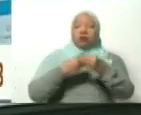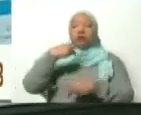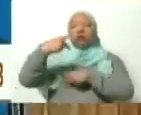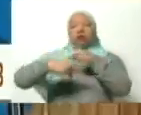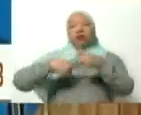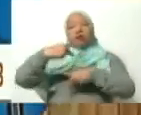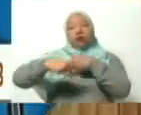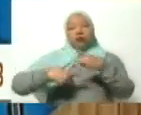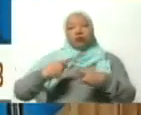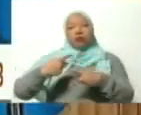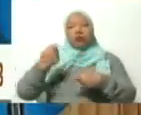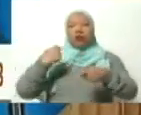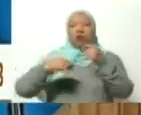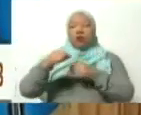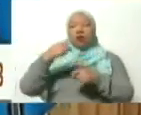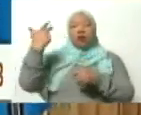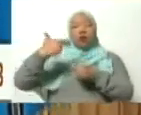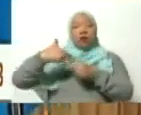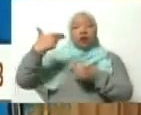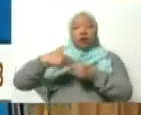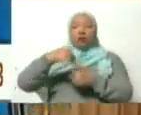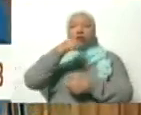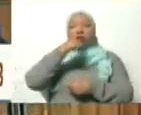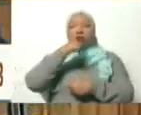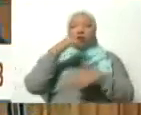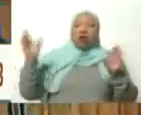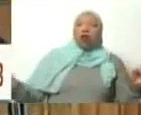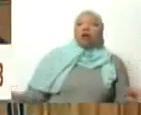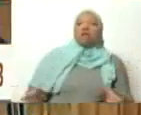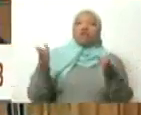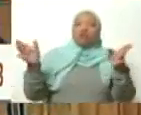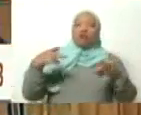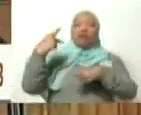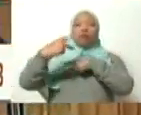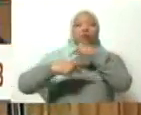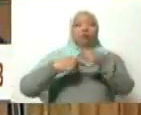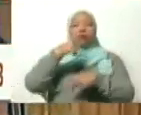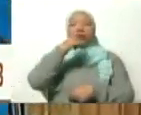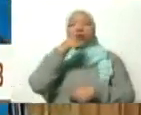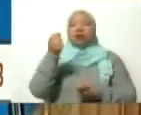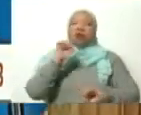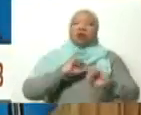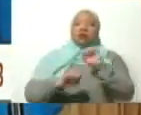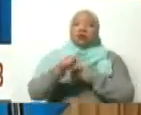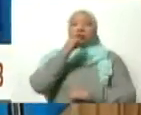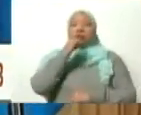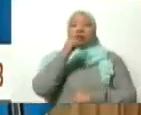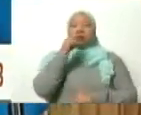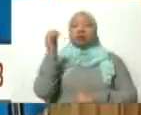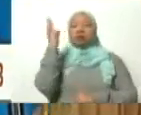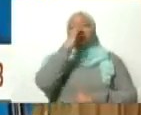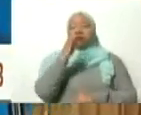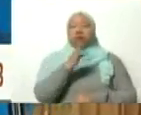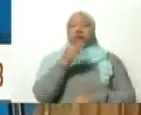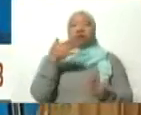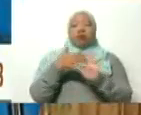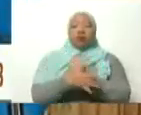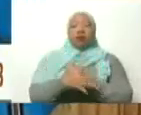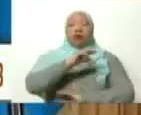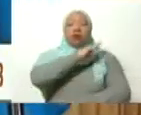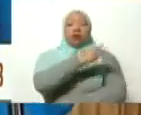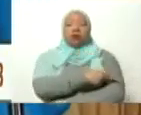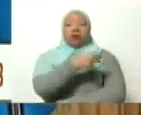producción en el ámbito del petróleo, para impulsar la producción y las potencialidades gasíferas de Venezuela, para